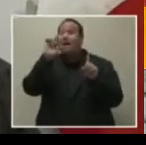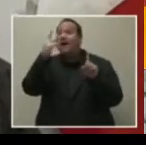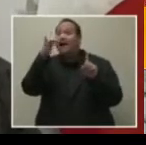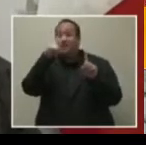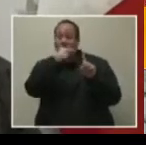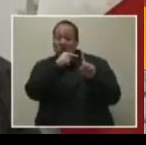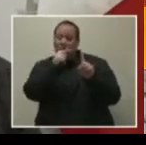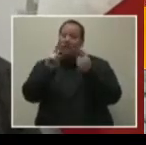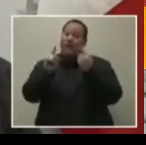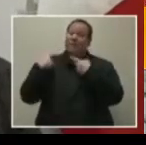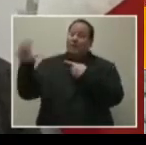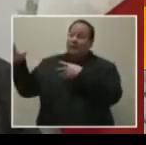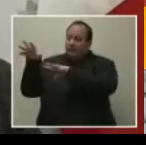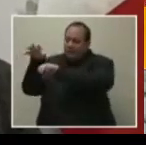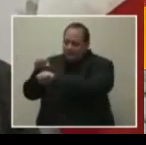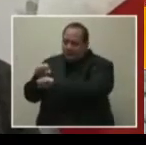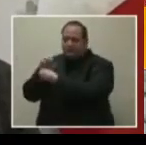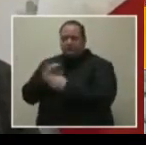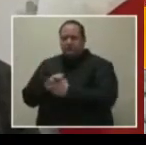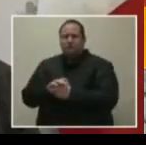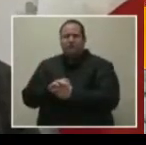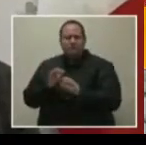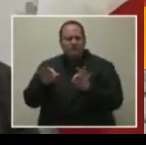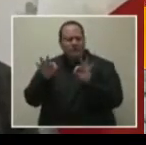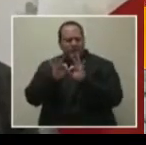en cuestión. Es importante